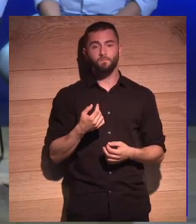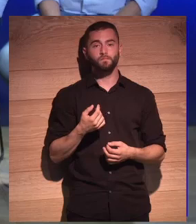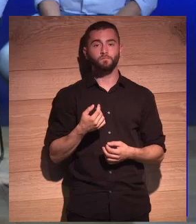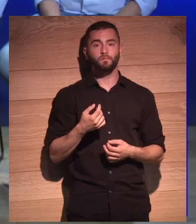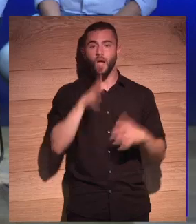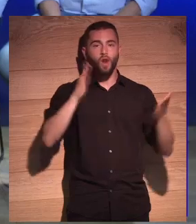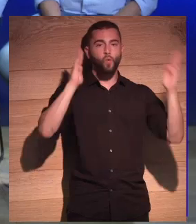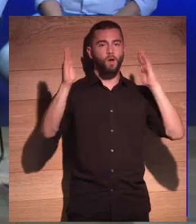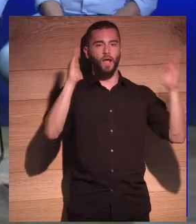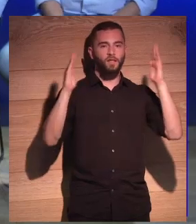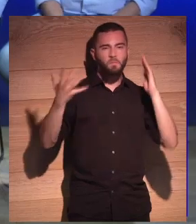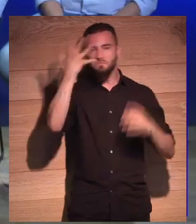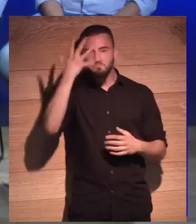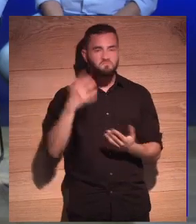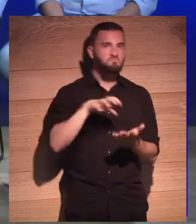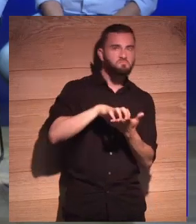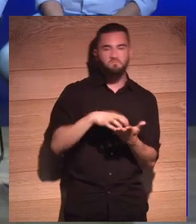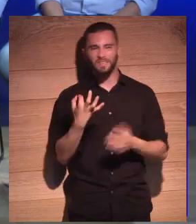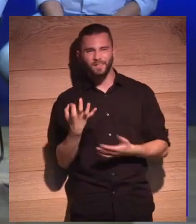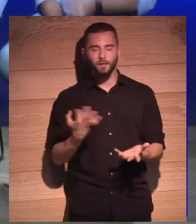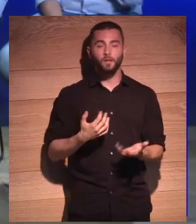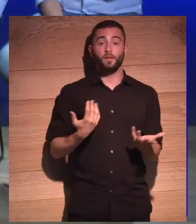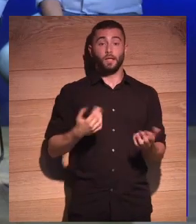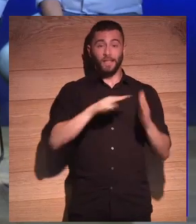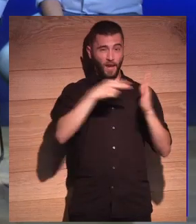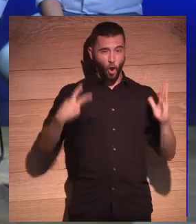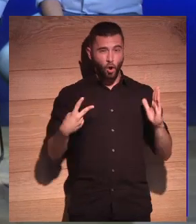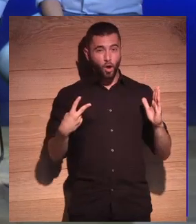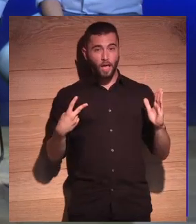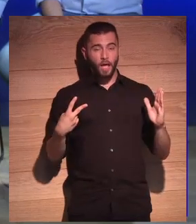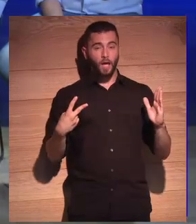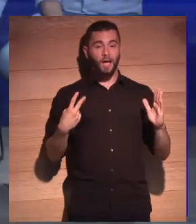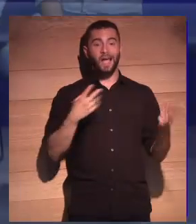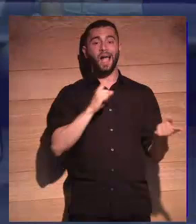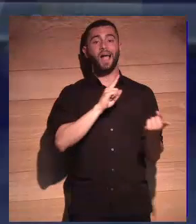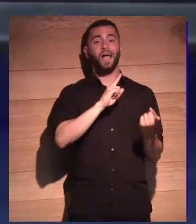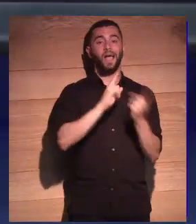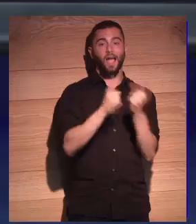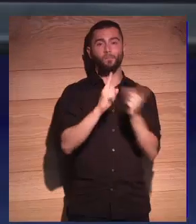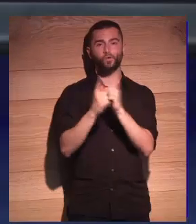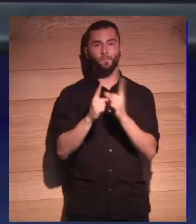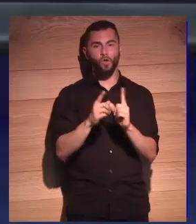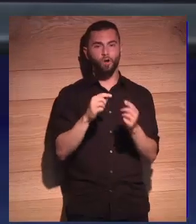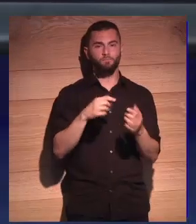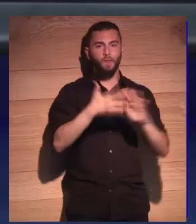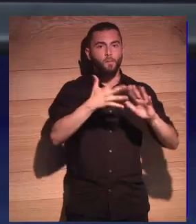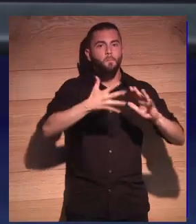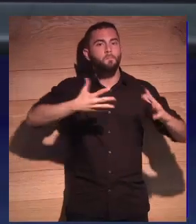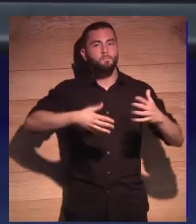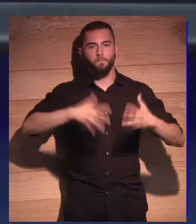en una etapa de incertidumbre, que la tecnología está suponiendo que los cambios cada vez sean más rápidos. Tenemos